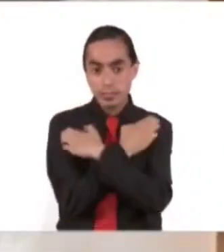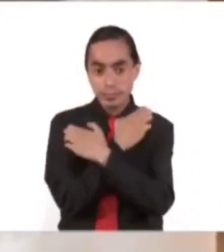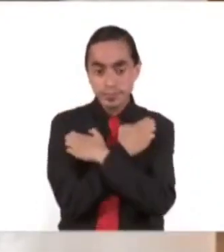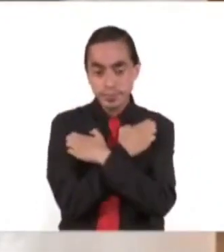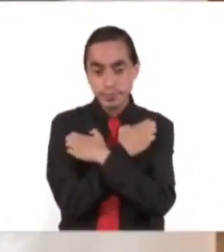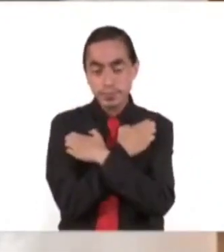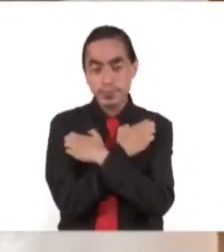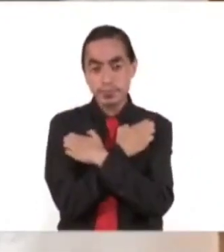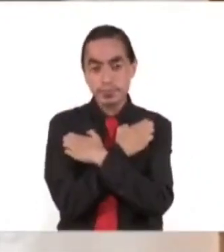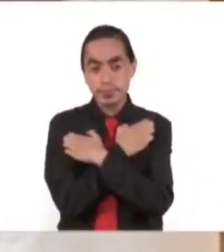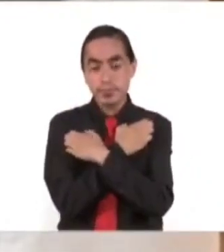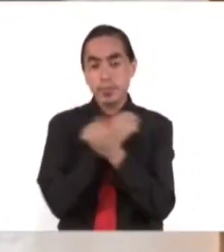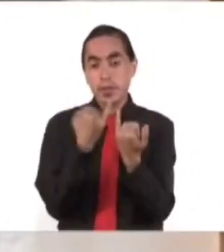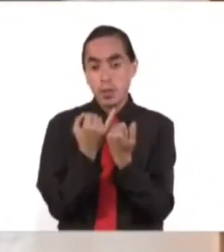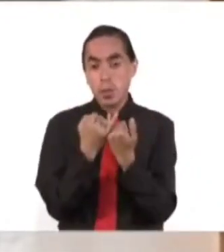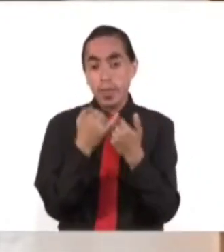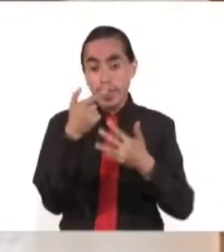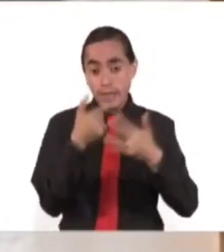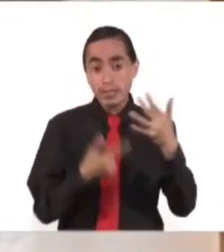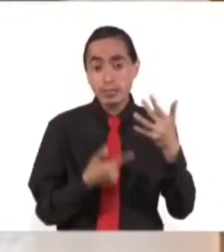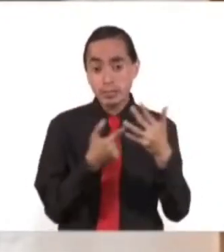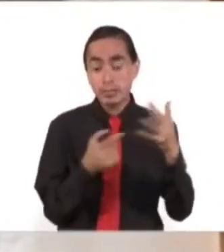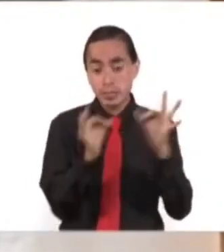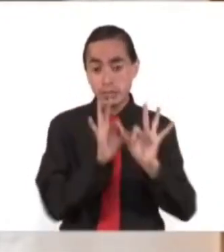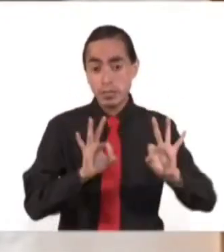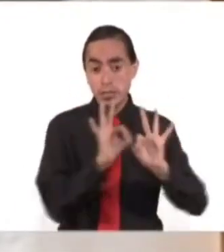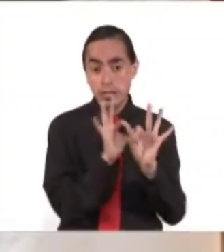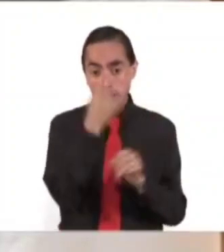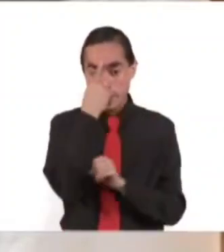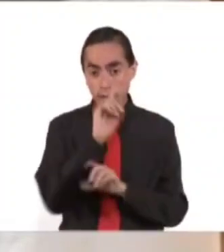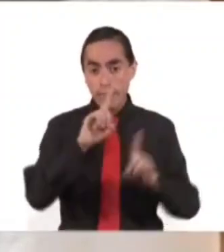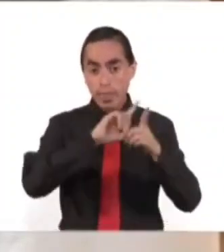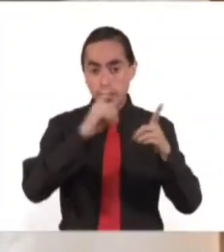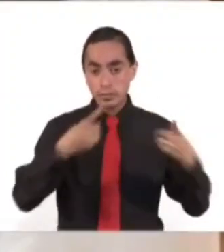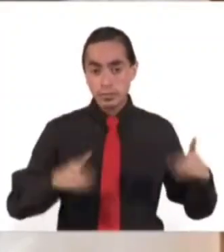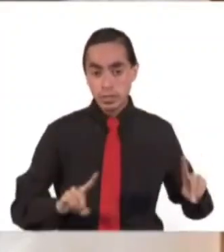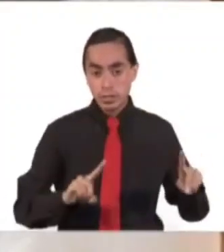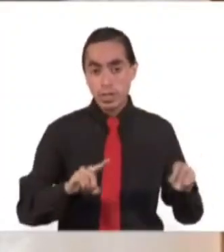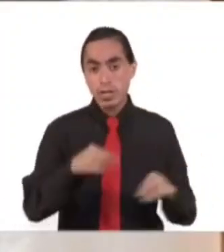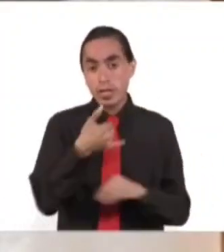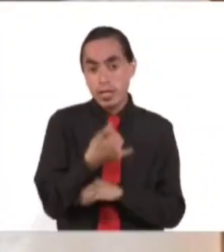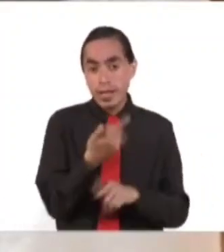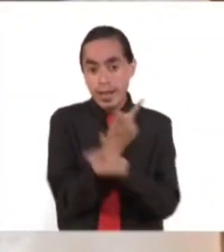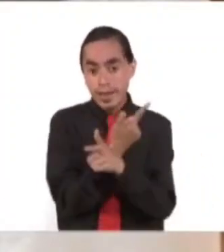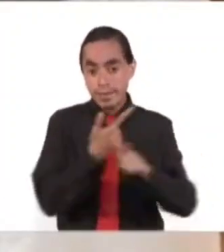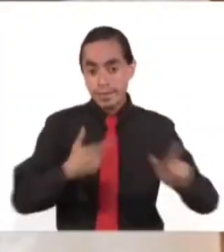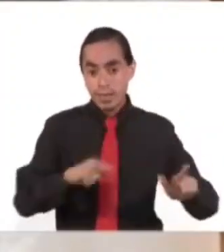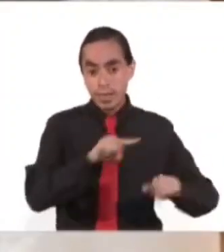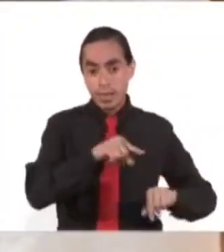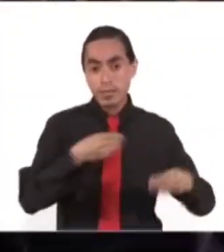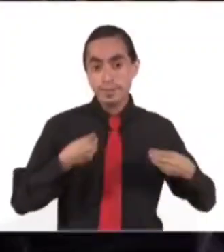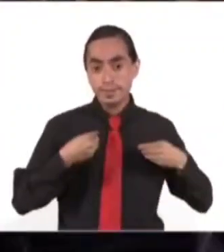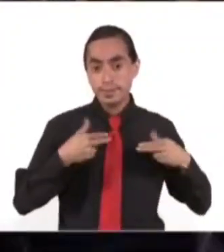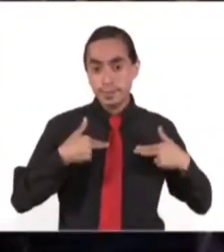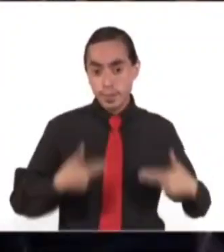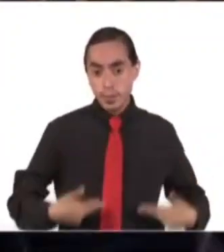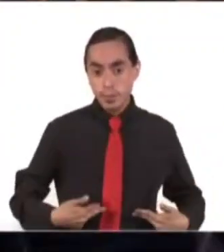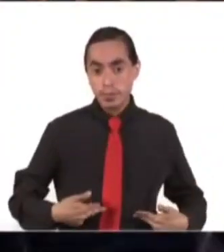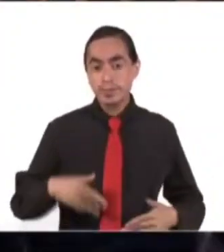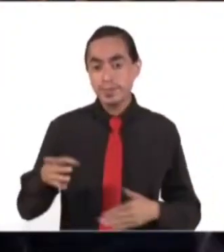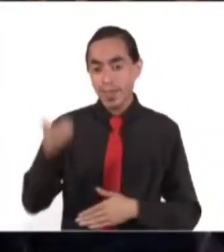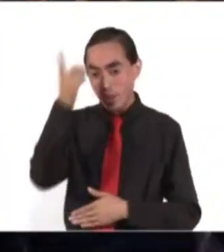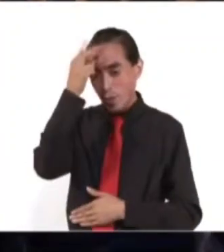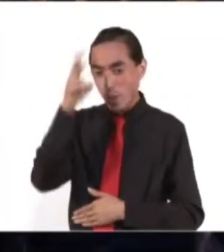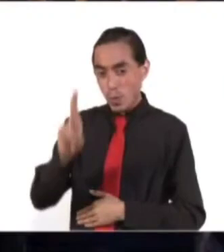que constituyen los fundamentos del desarrollo y de la libertad del ser humano. Bienvenida,